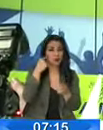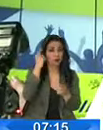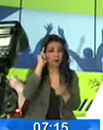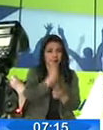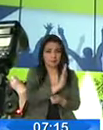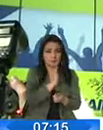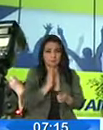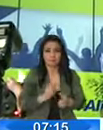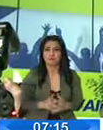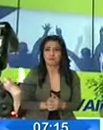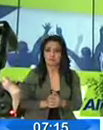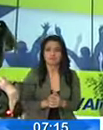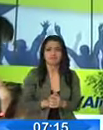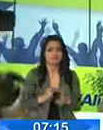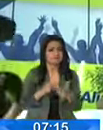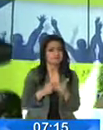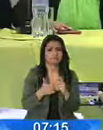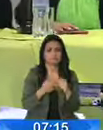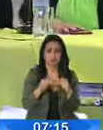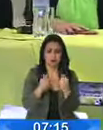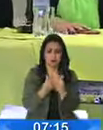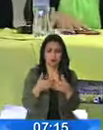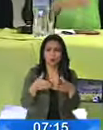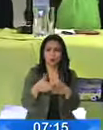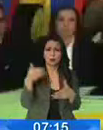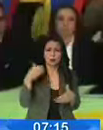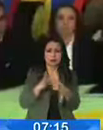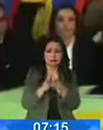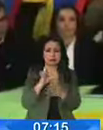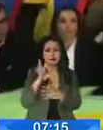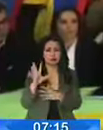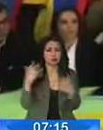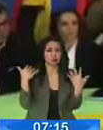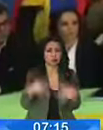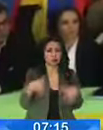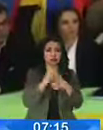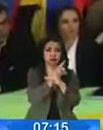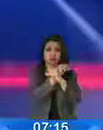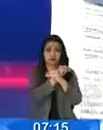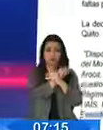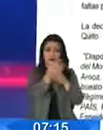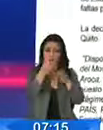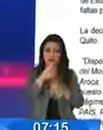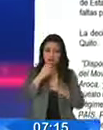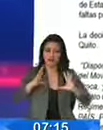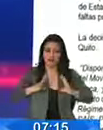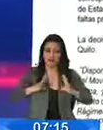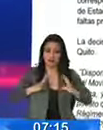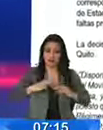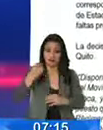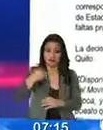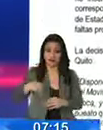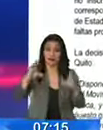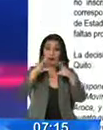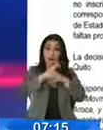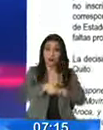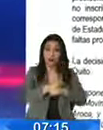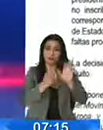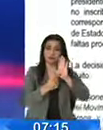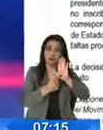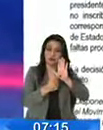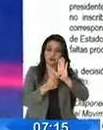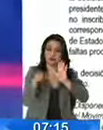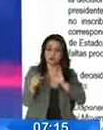La crisis interna en Alianza País durante este feriado se trasladó a las redes sociales. La noche del miércoles, y tras haber presentado un recurso a